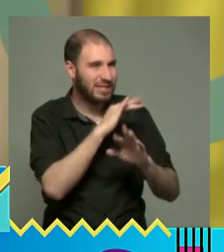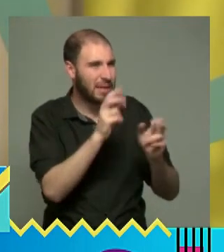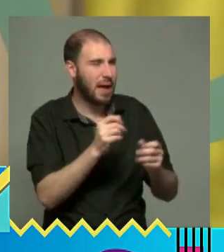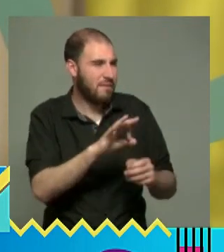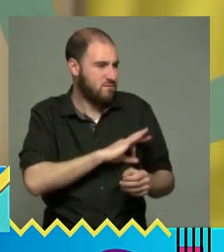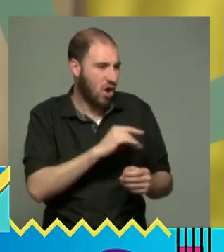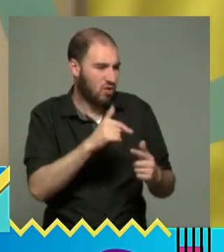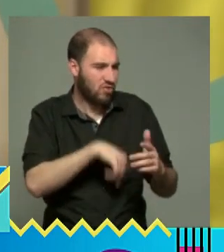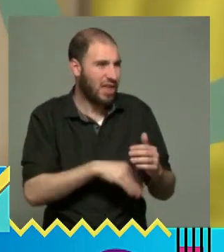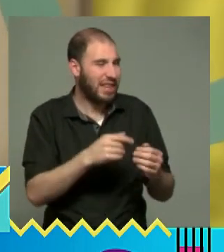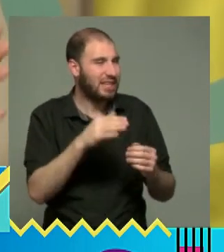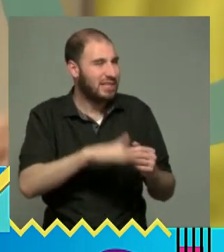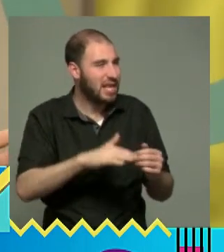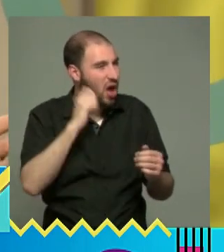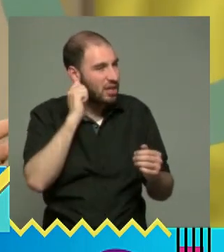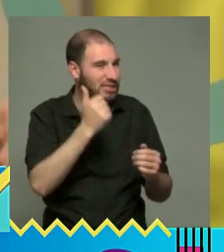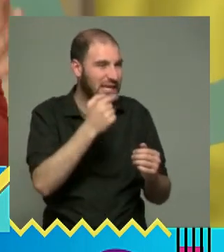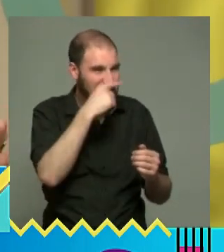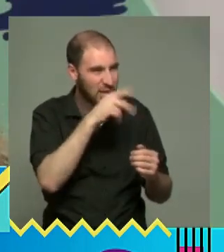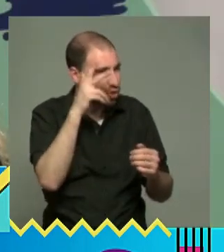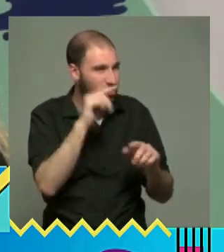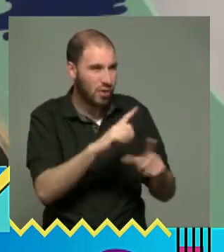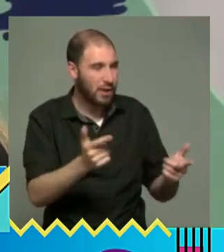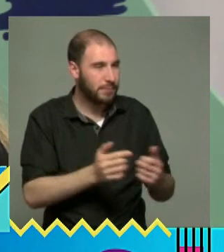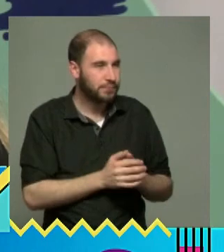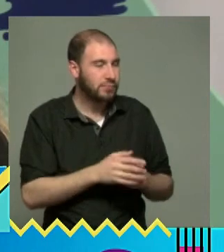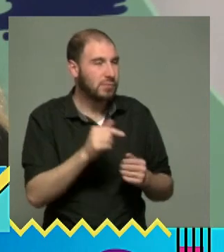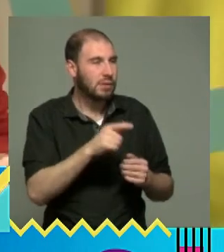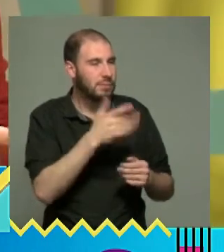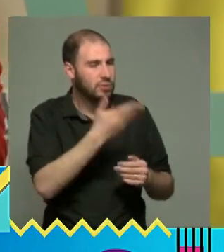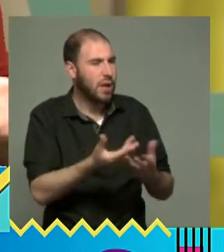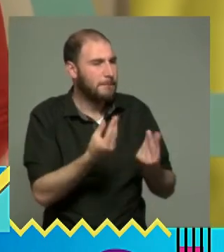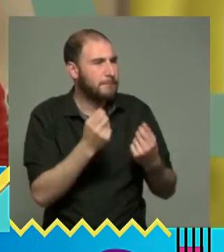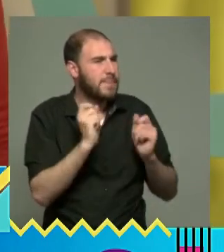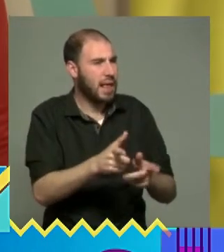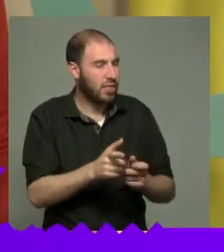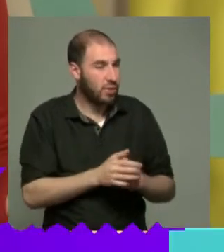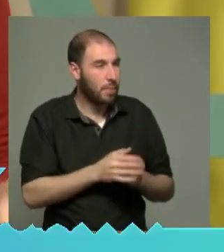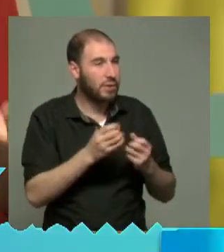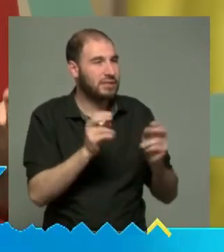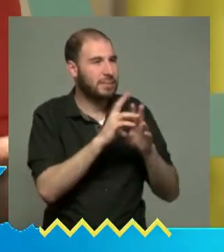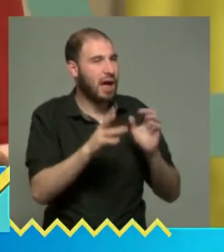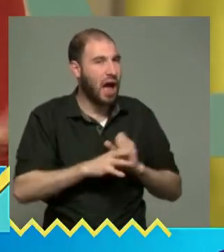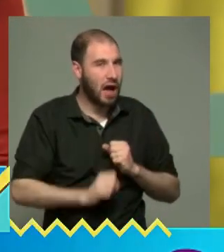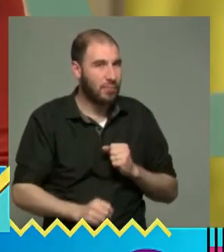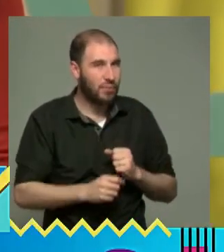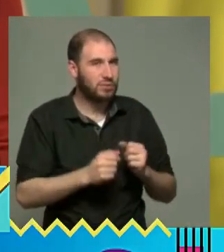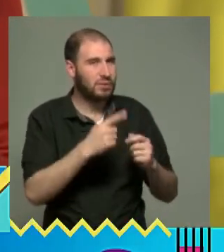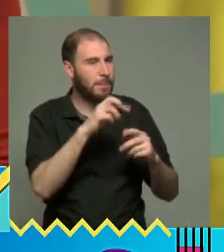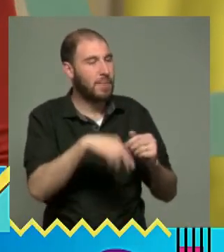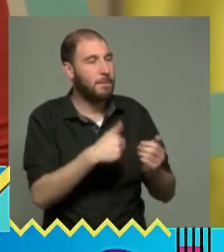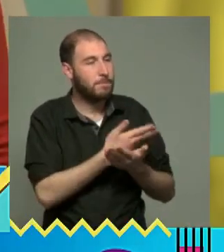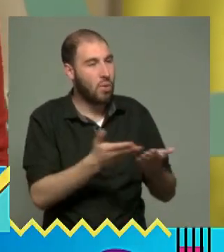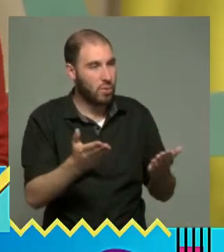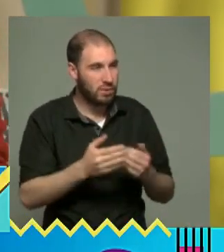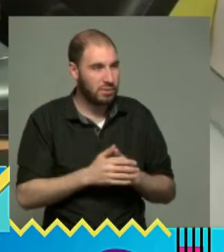profesores. anticonceptivos en niños de 6, 7, 8 años. No. Habla Claro. de la... Quieren de la- asustar claro a la que no. gente como quieren asustar a la gente con el aborto Por y favor, con todas las lean y políticas públicas